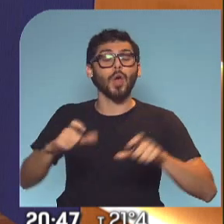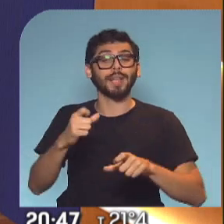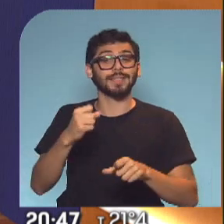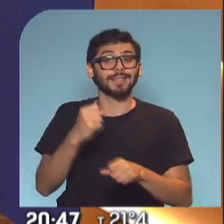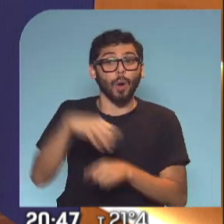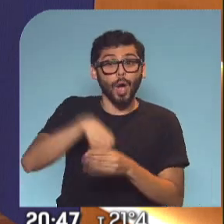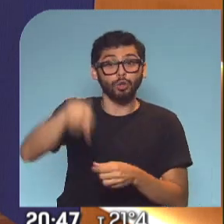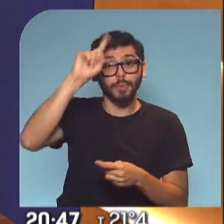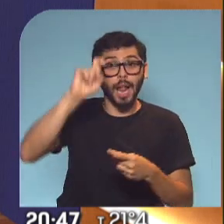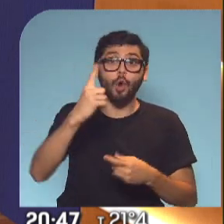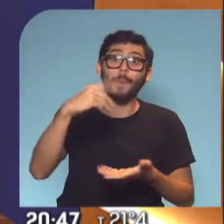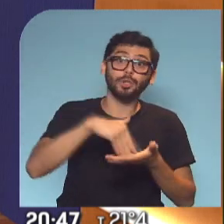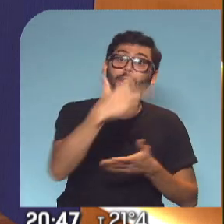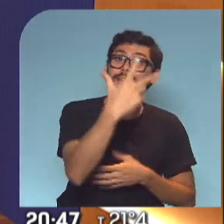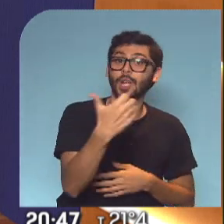salud,